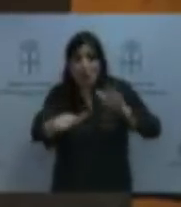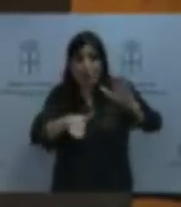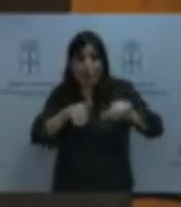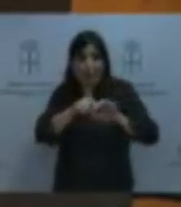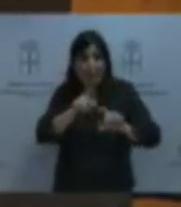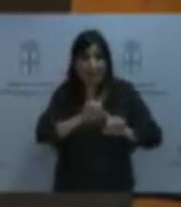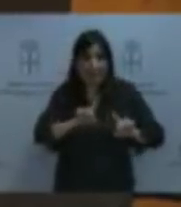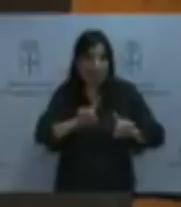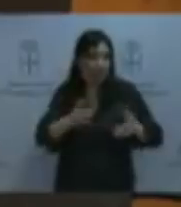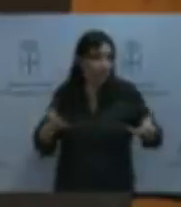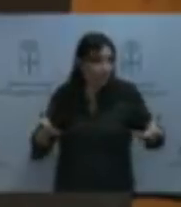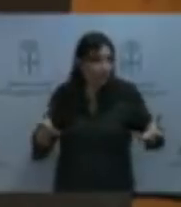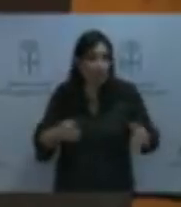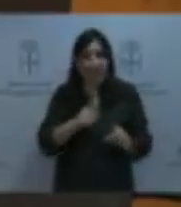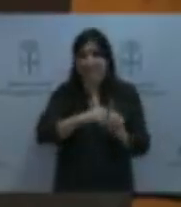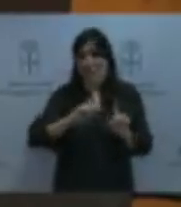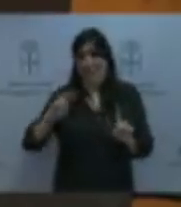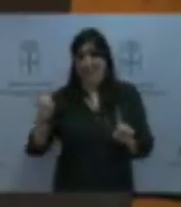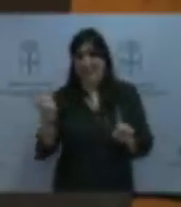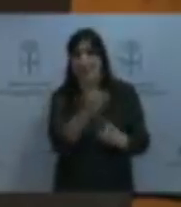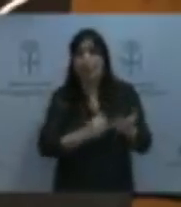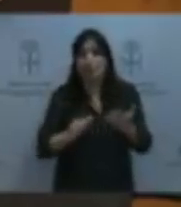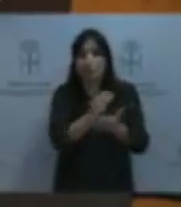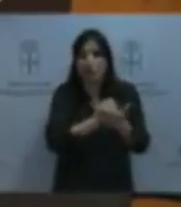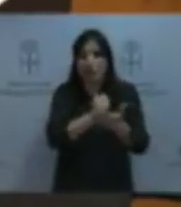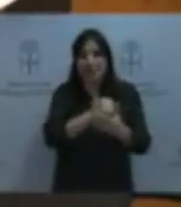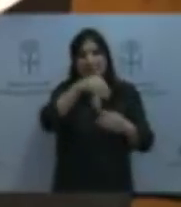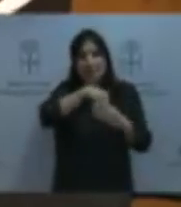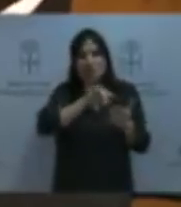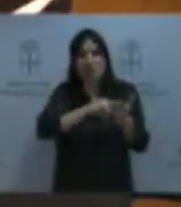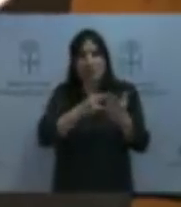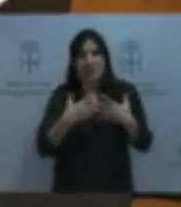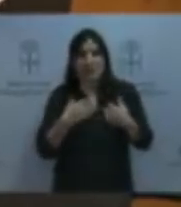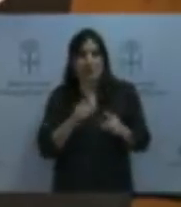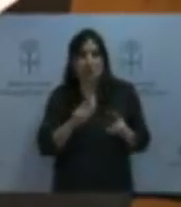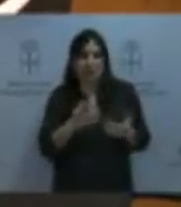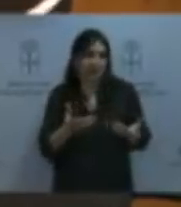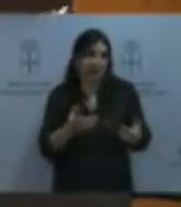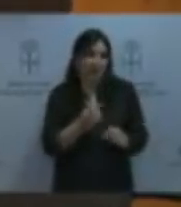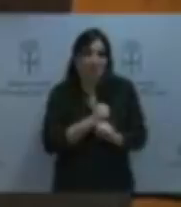categorías profesionales del sistema sanitario, desde pinches de cocina, cocineros,